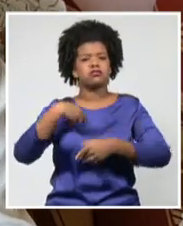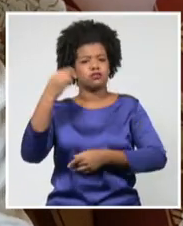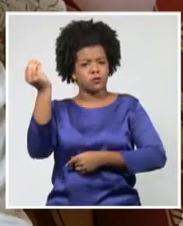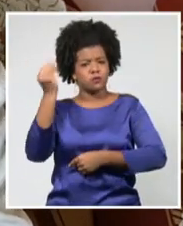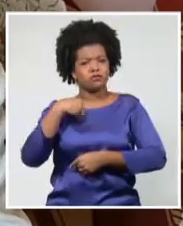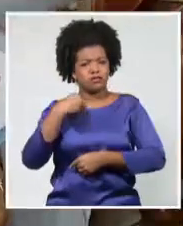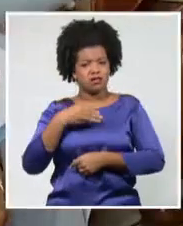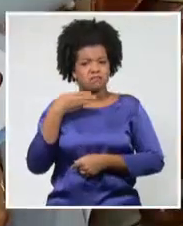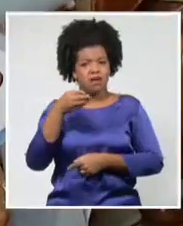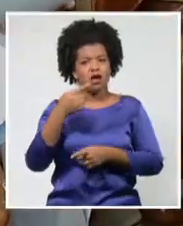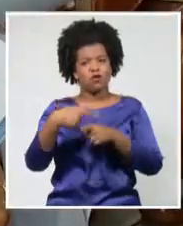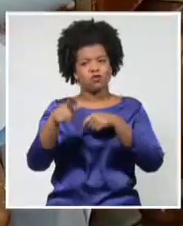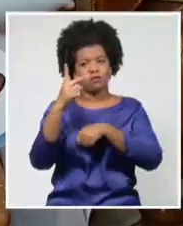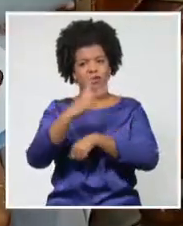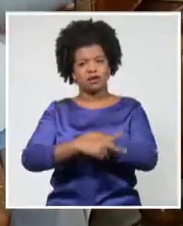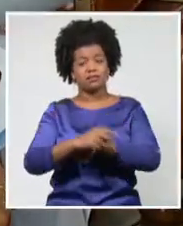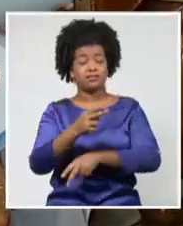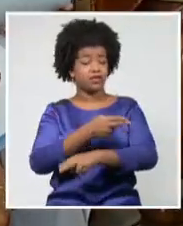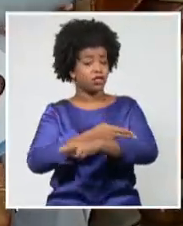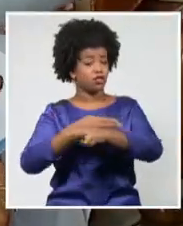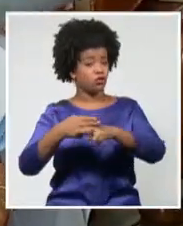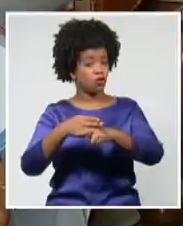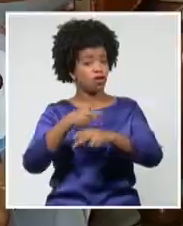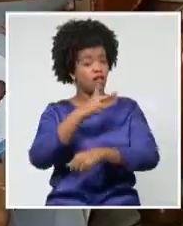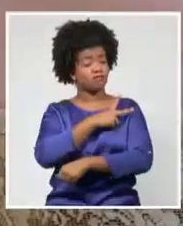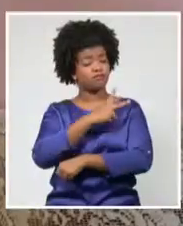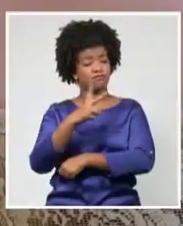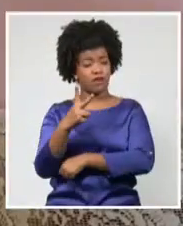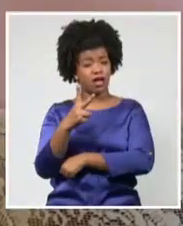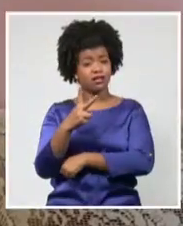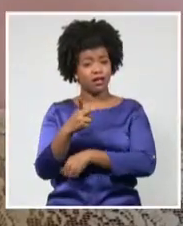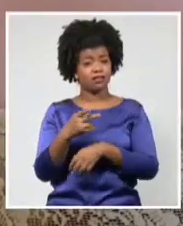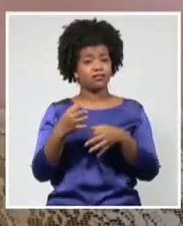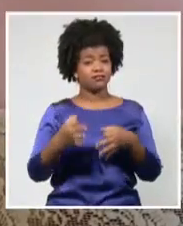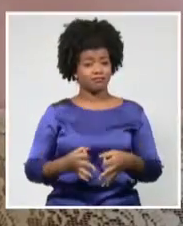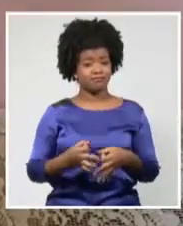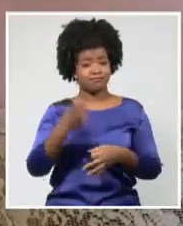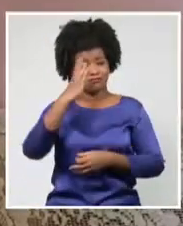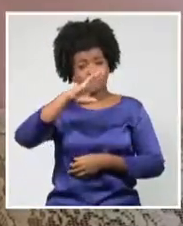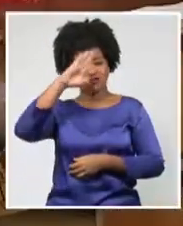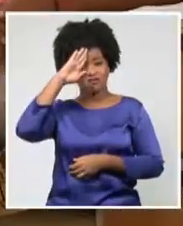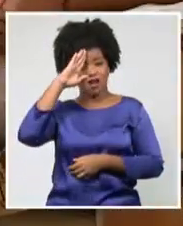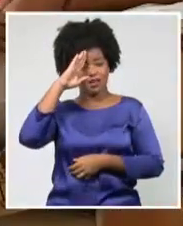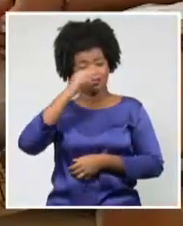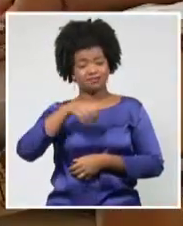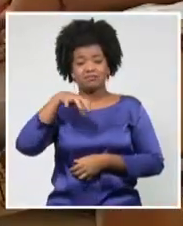por supuesto. Historias de valientes, tan cotidianas, tan cubanas.